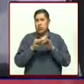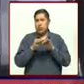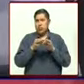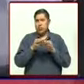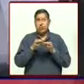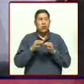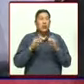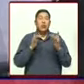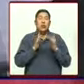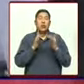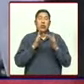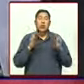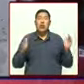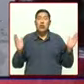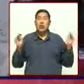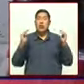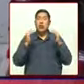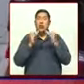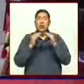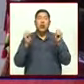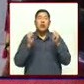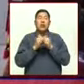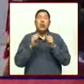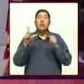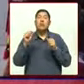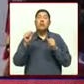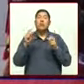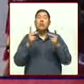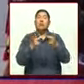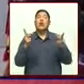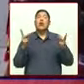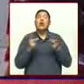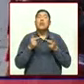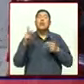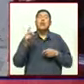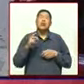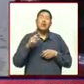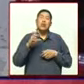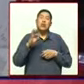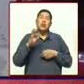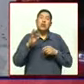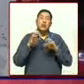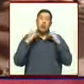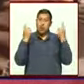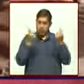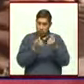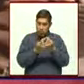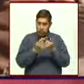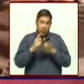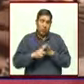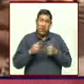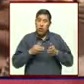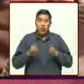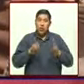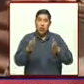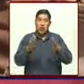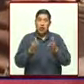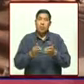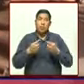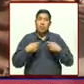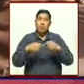con Ciudad de la Paz y con los 20 provincias y con los 9 departamentos. Es decir, carretera